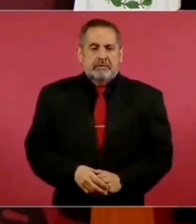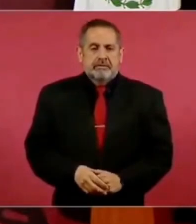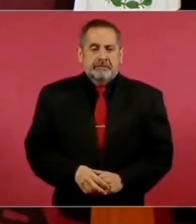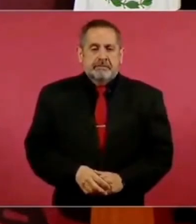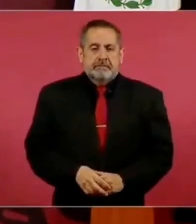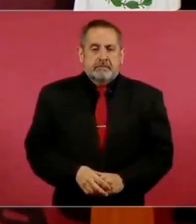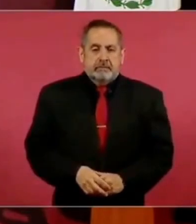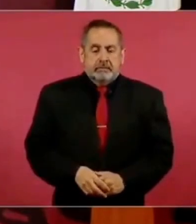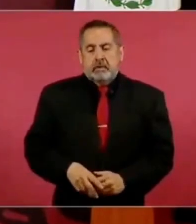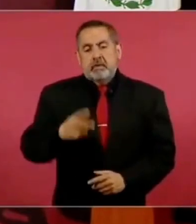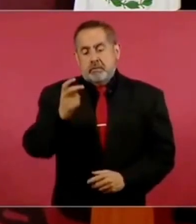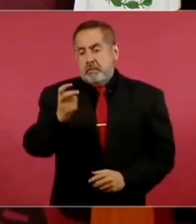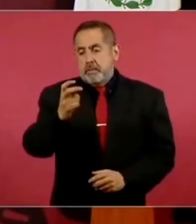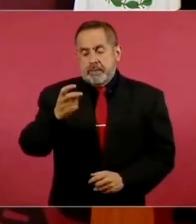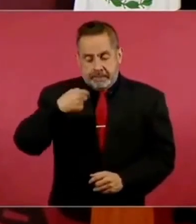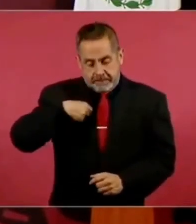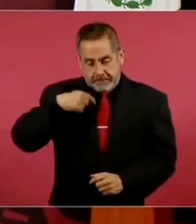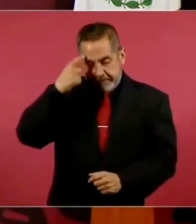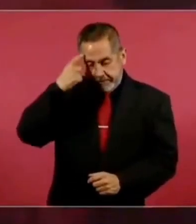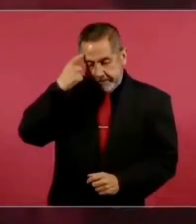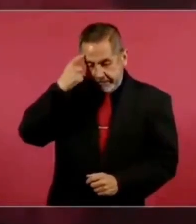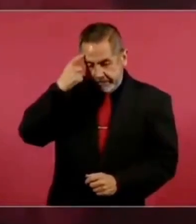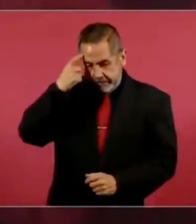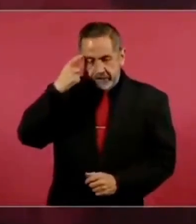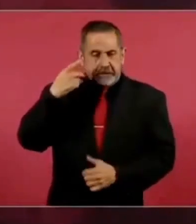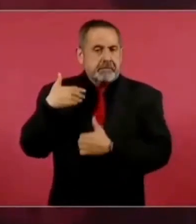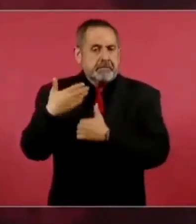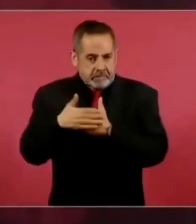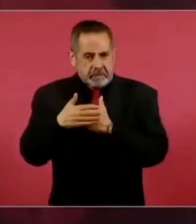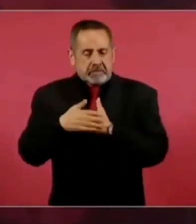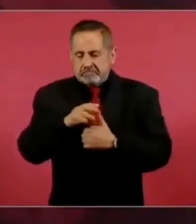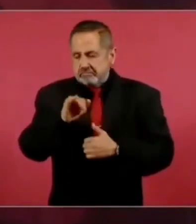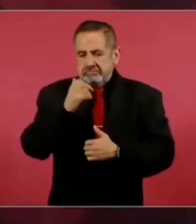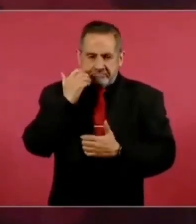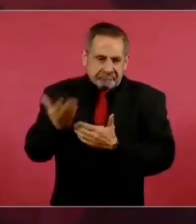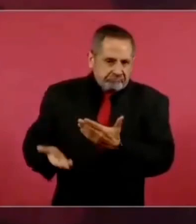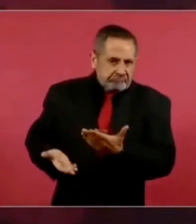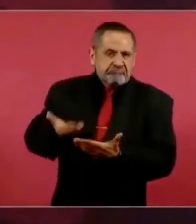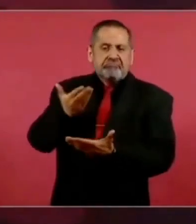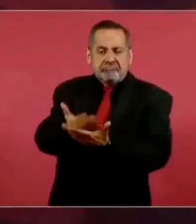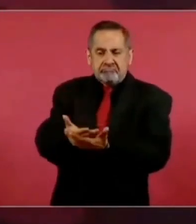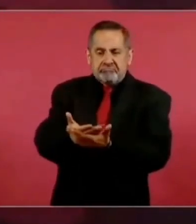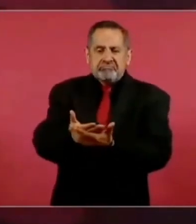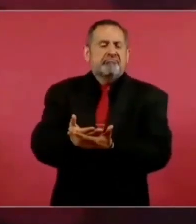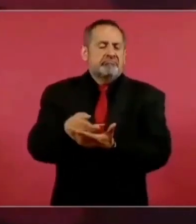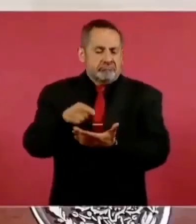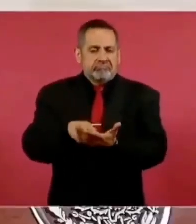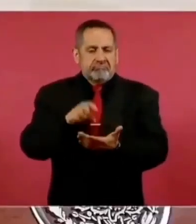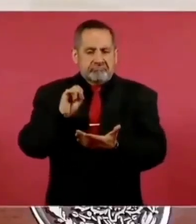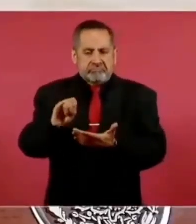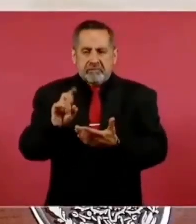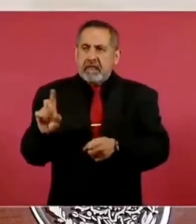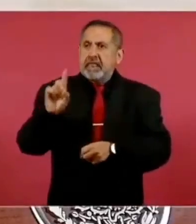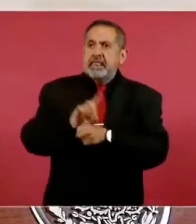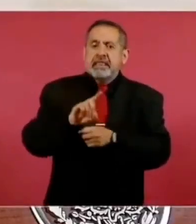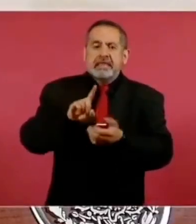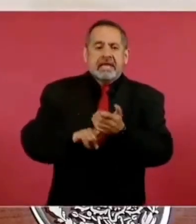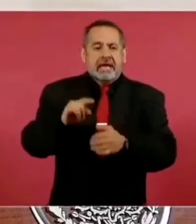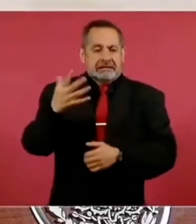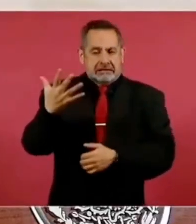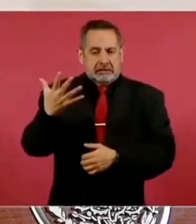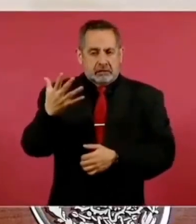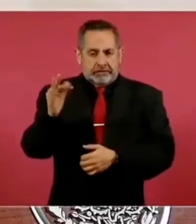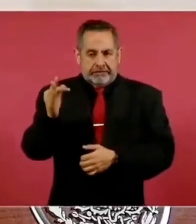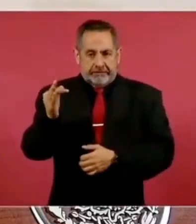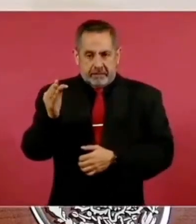ent por eso vamos llevar a cabo este el día 5 un